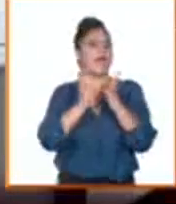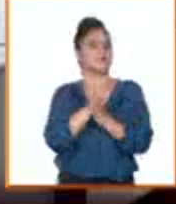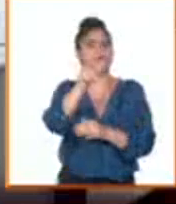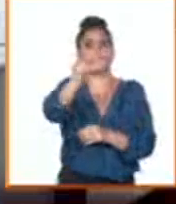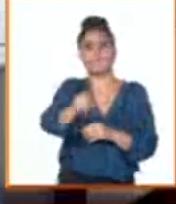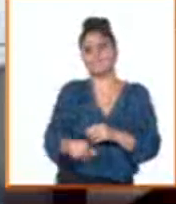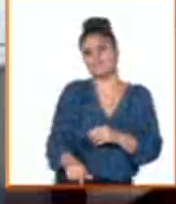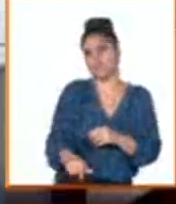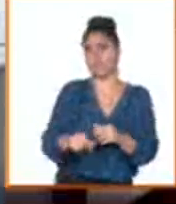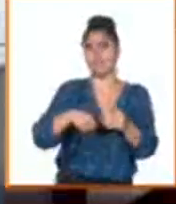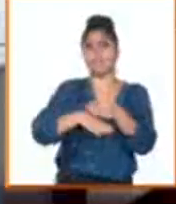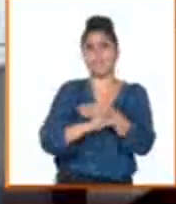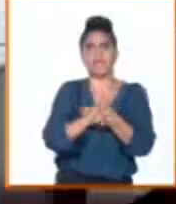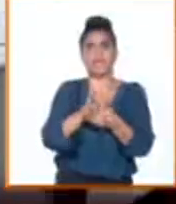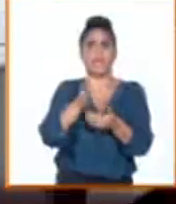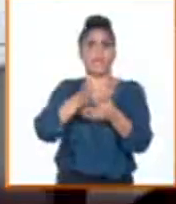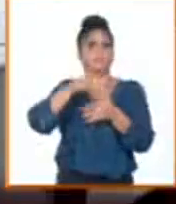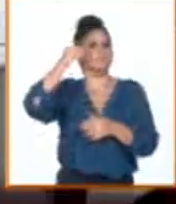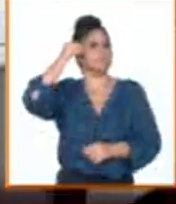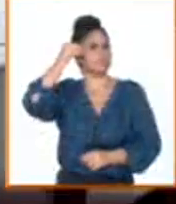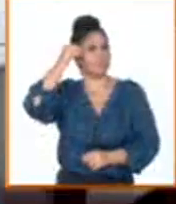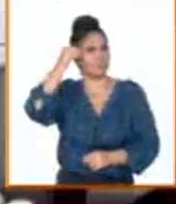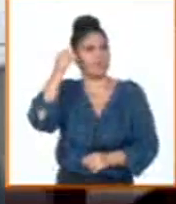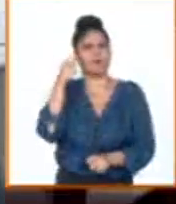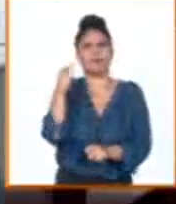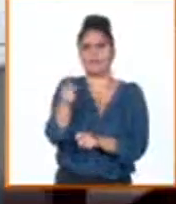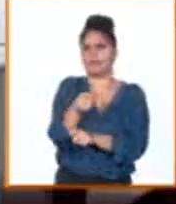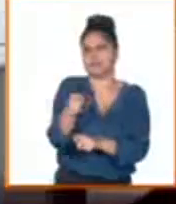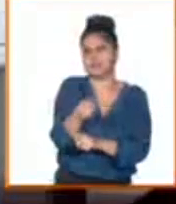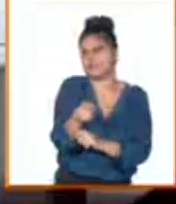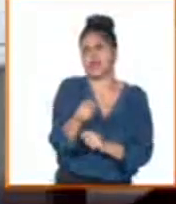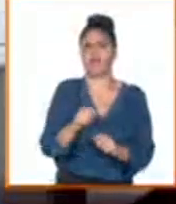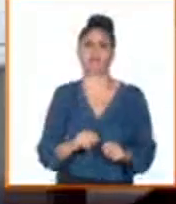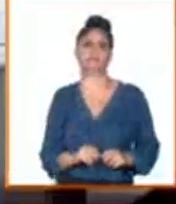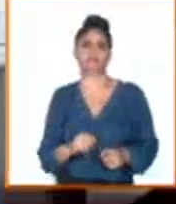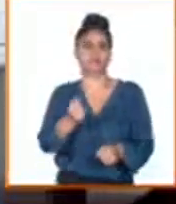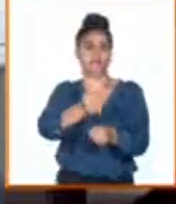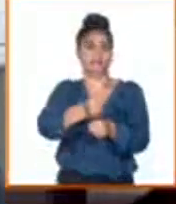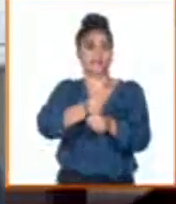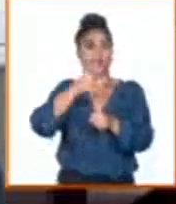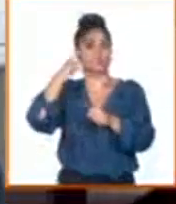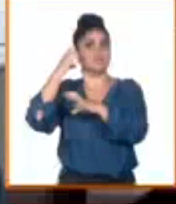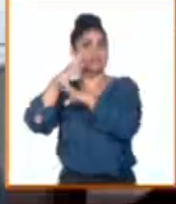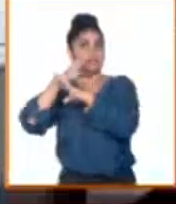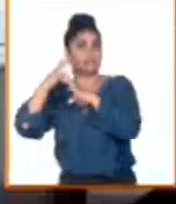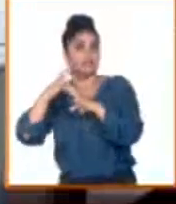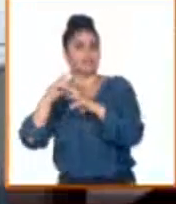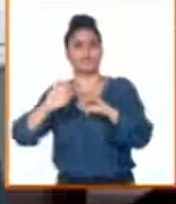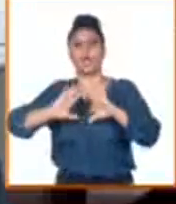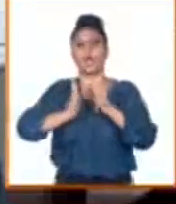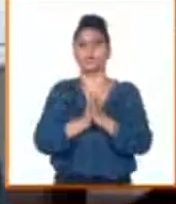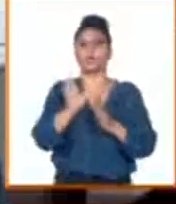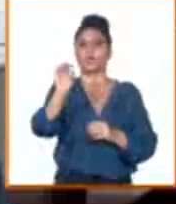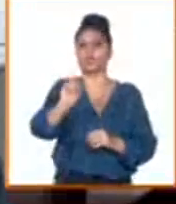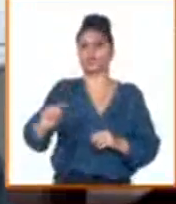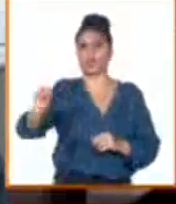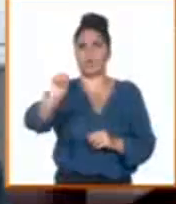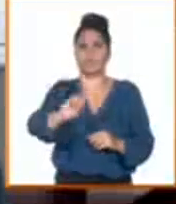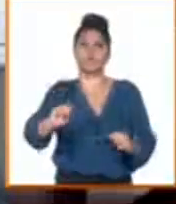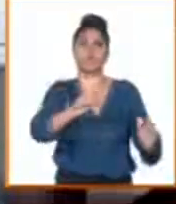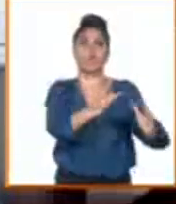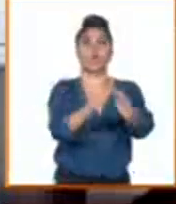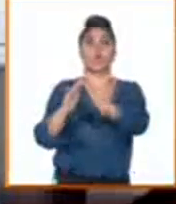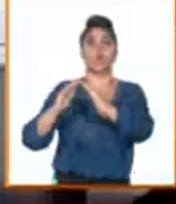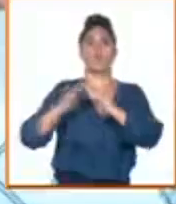comunicación, sino asesorar desde la ciencia a todas las organizaciones de los territorios que